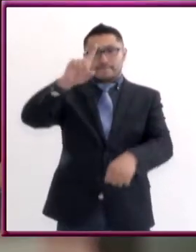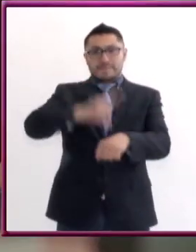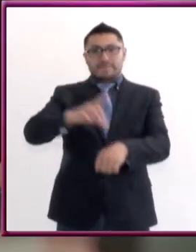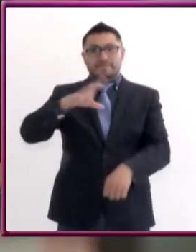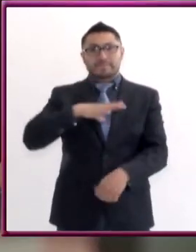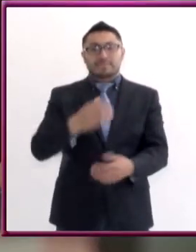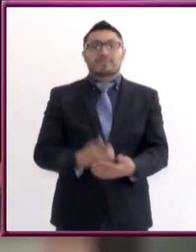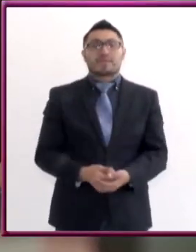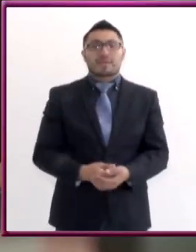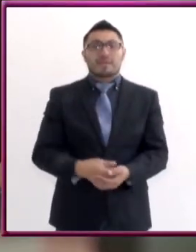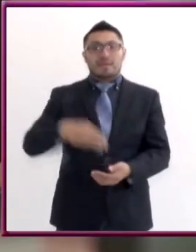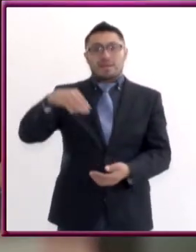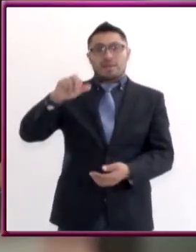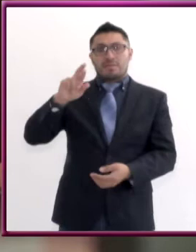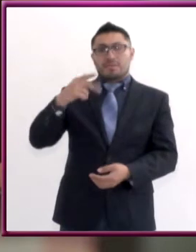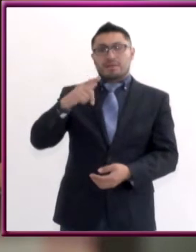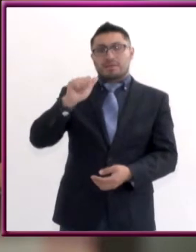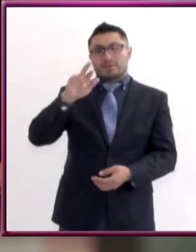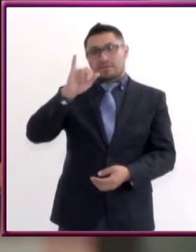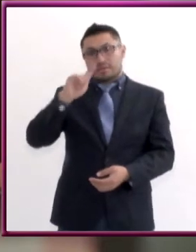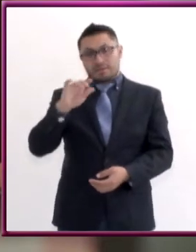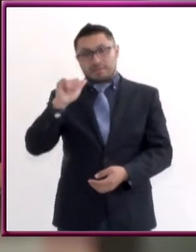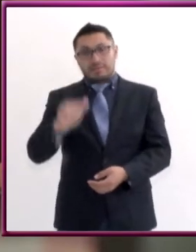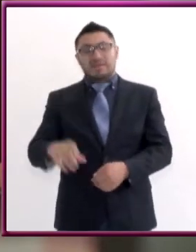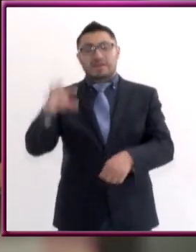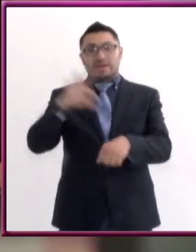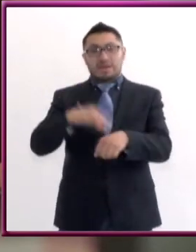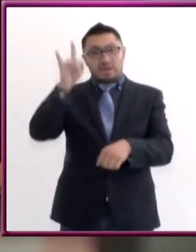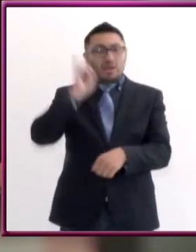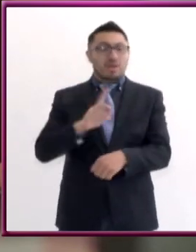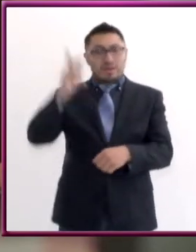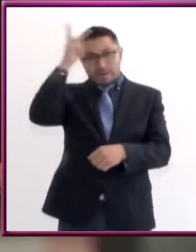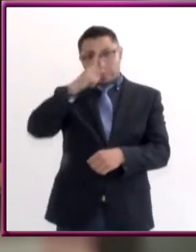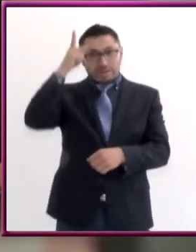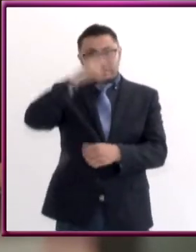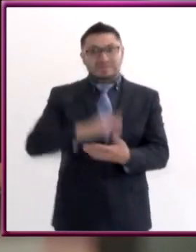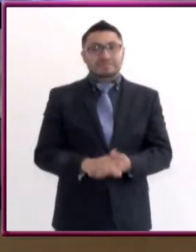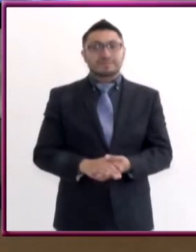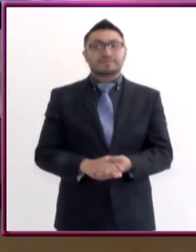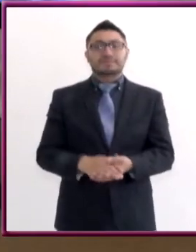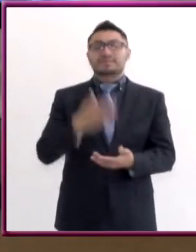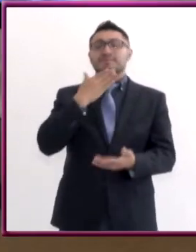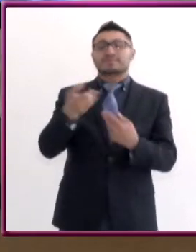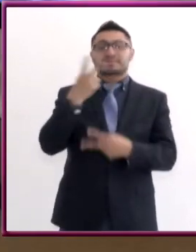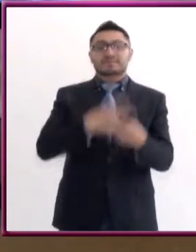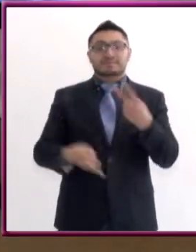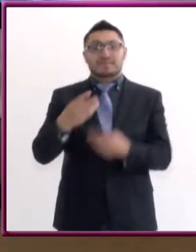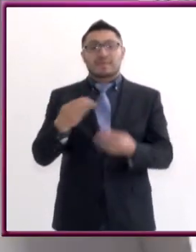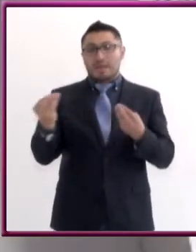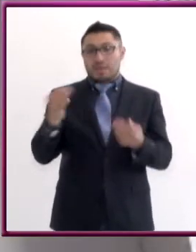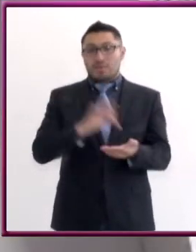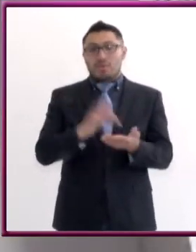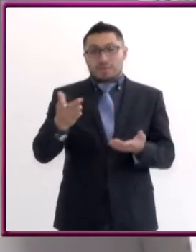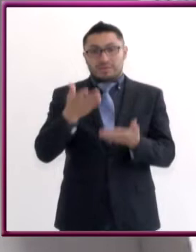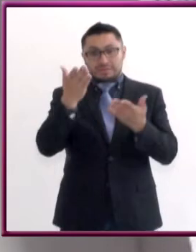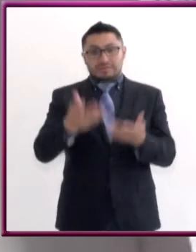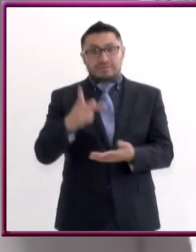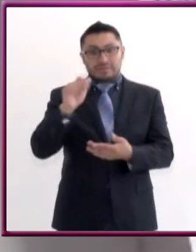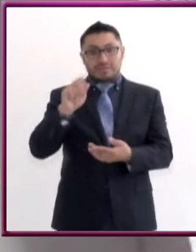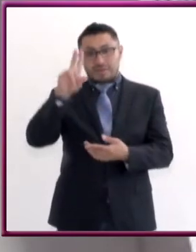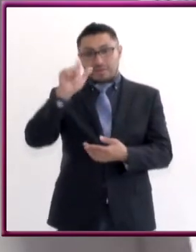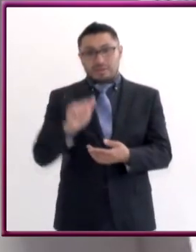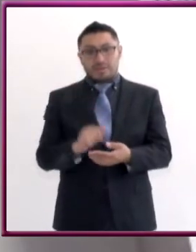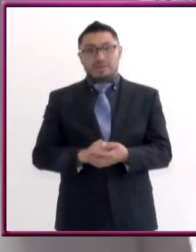El día de hoy nos encontramos con Margarita Moya, doctora en clínica psicoanalítica. Doctora, bienvenida. Muchas gracias a